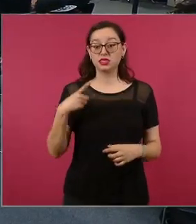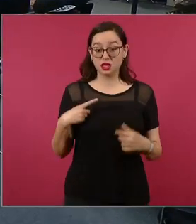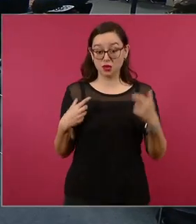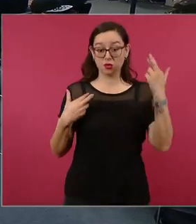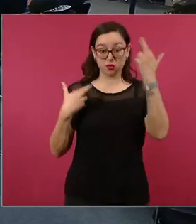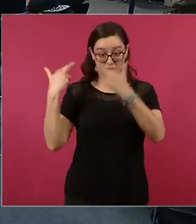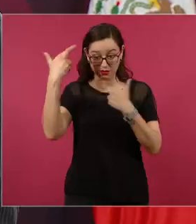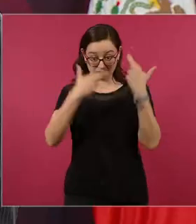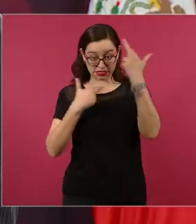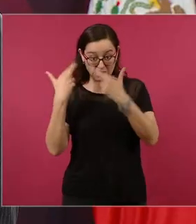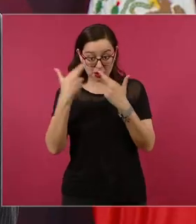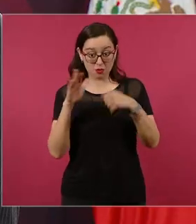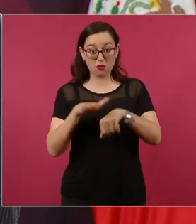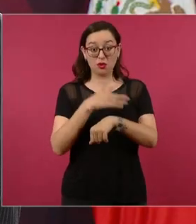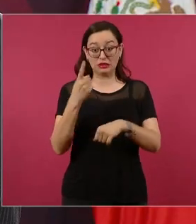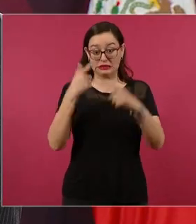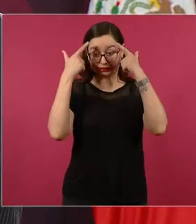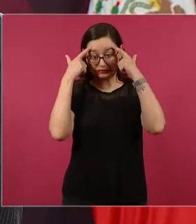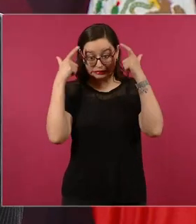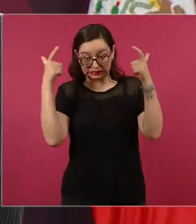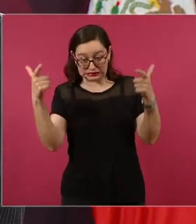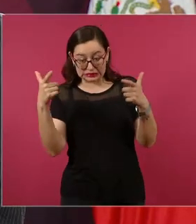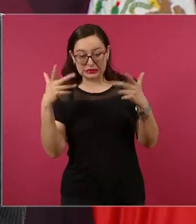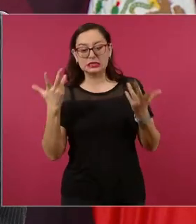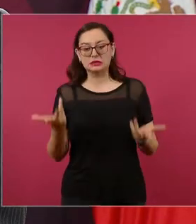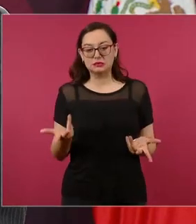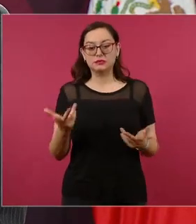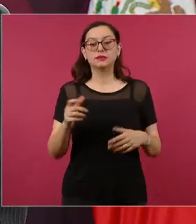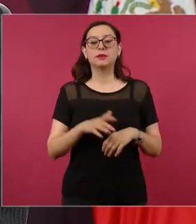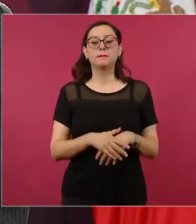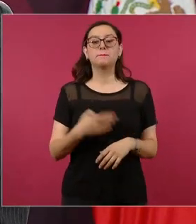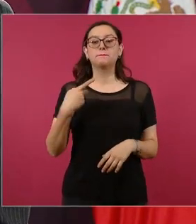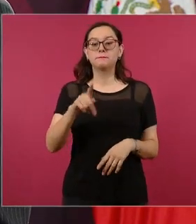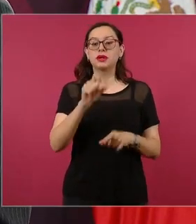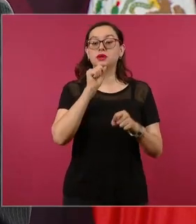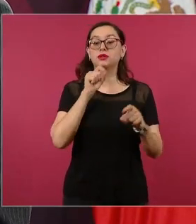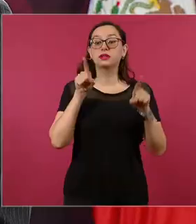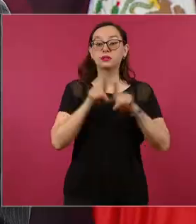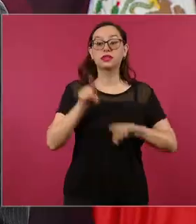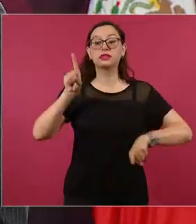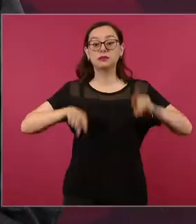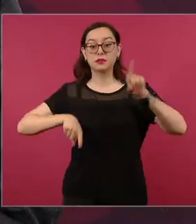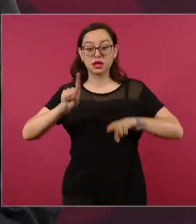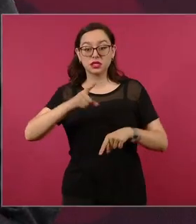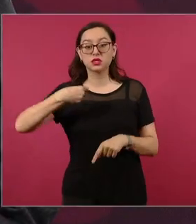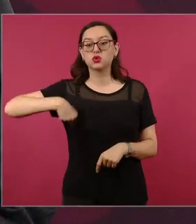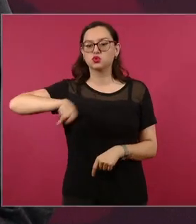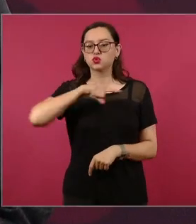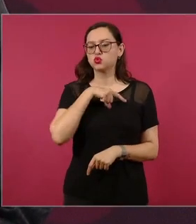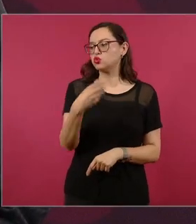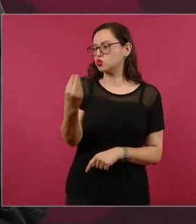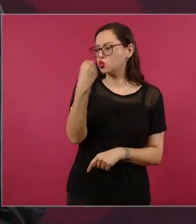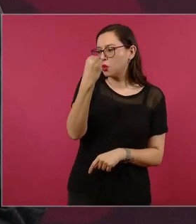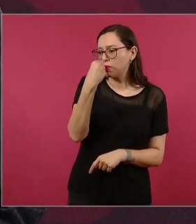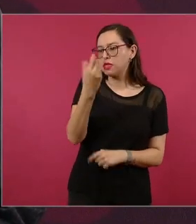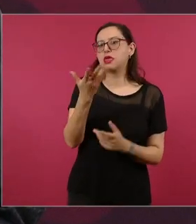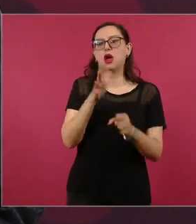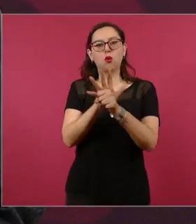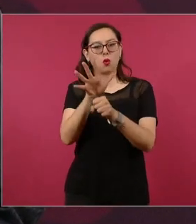pero depende de lo que coma uno y también de los